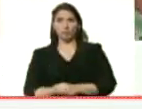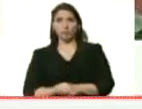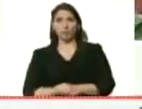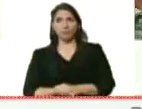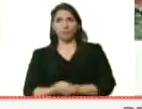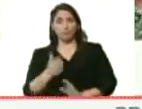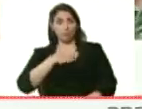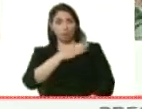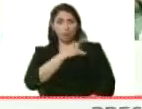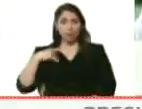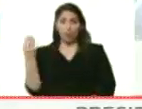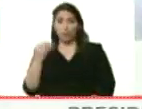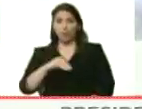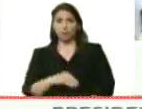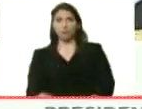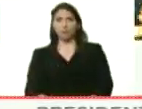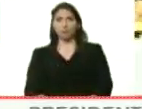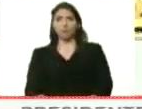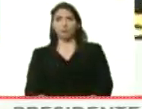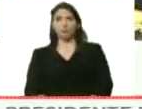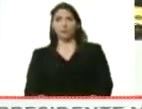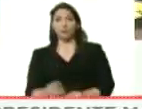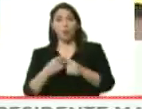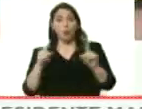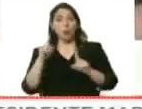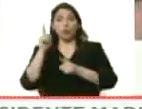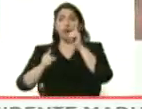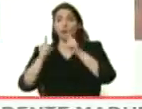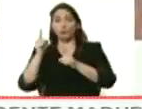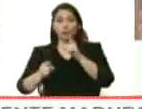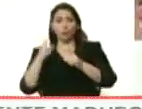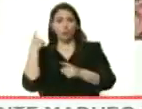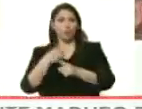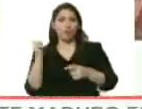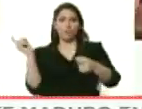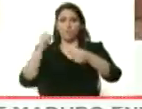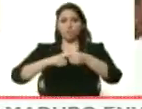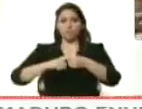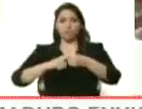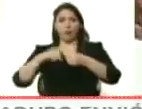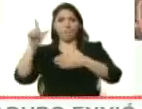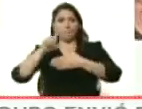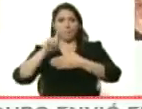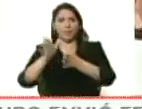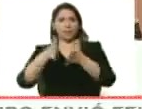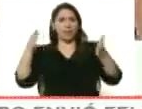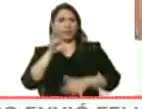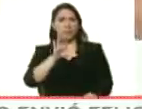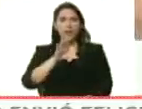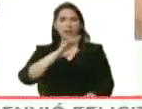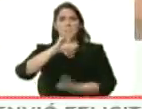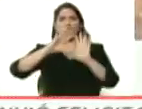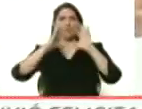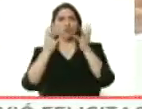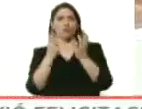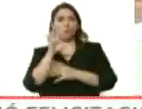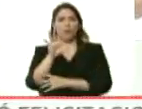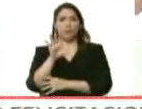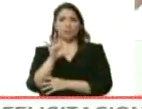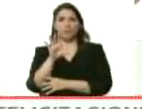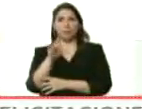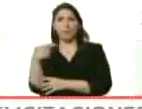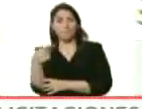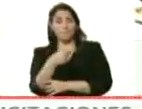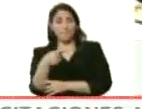yo deseo más que otro alguno ver formar en América la más grande nación del mundo, menos por